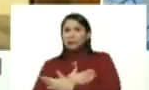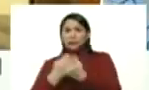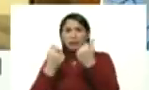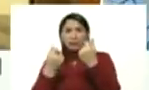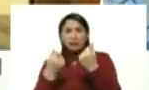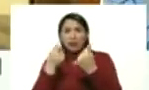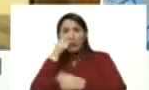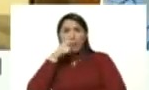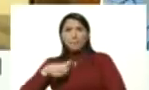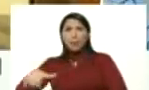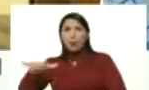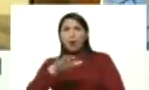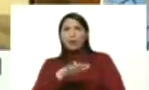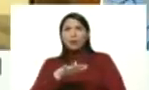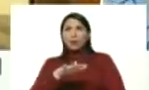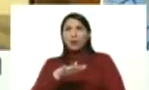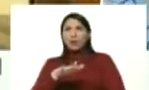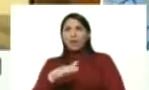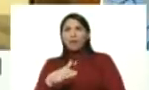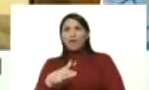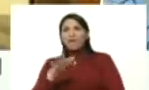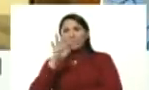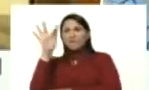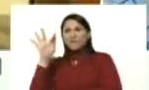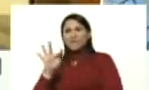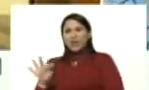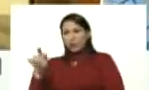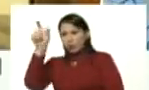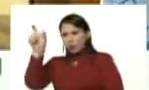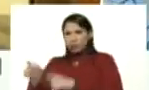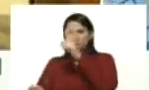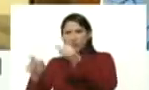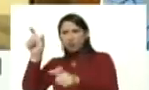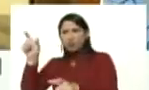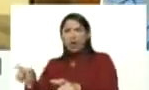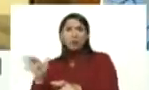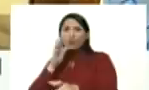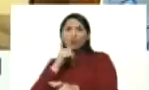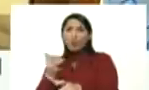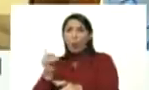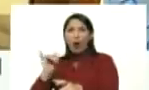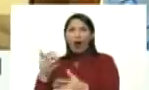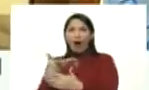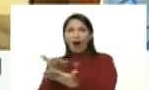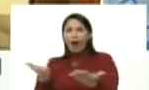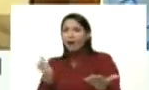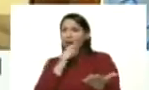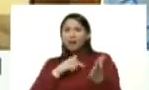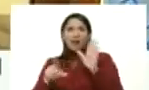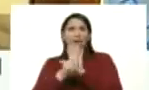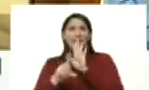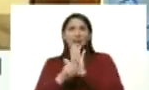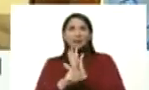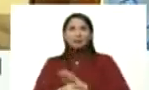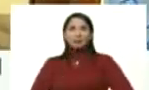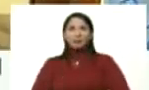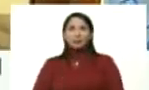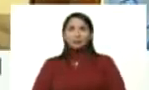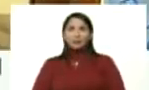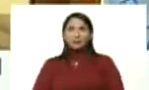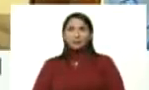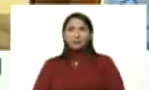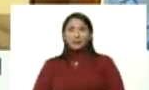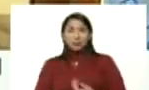pueblos a través de figuras ficticias que semejan legalidad.